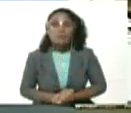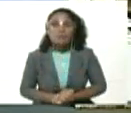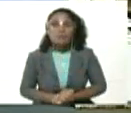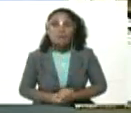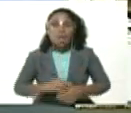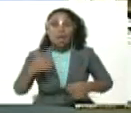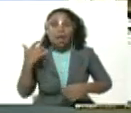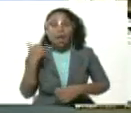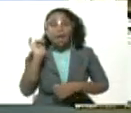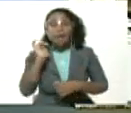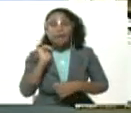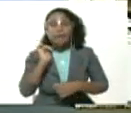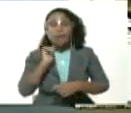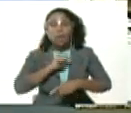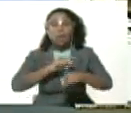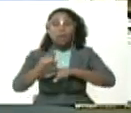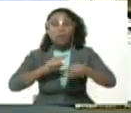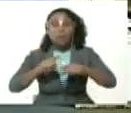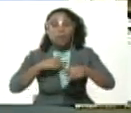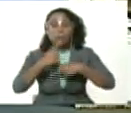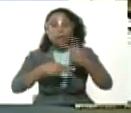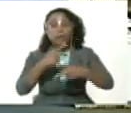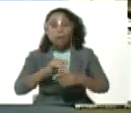encuentren su dinámica productiva máxima